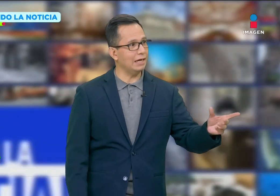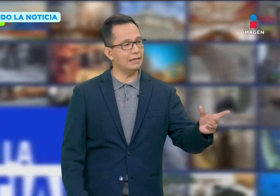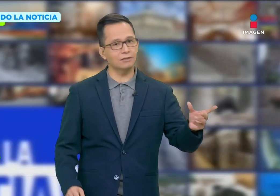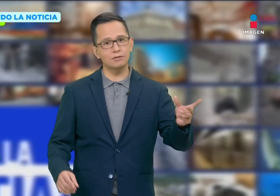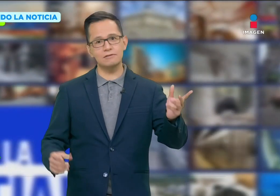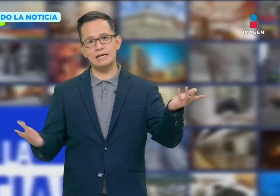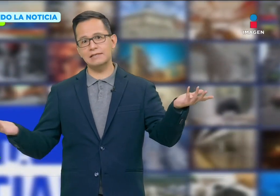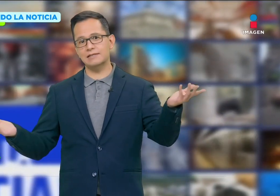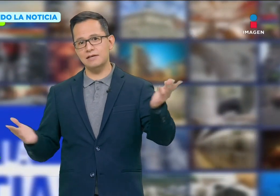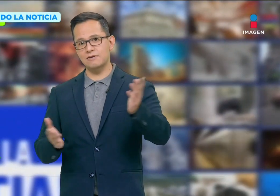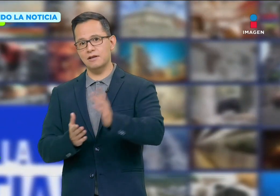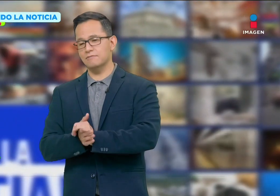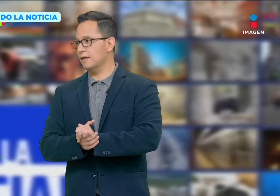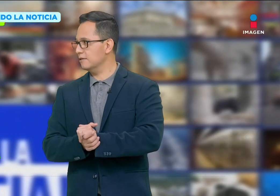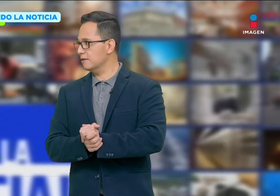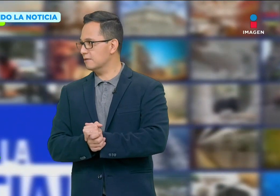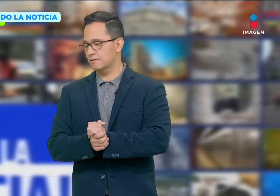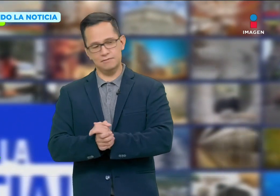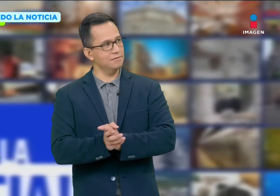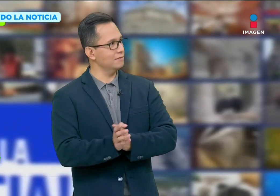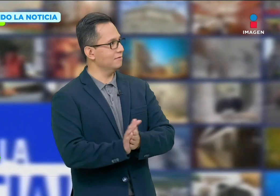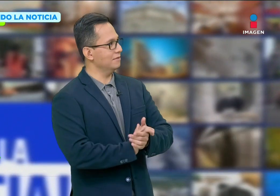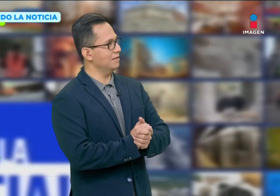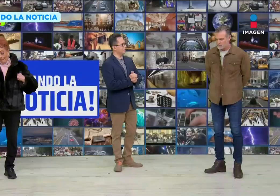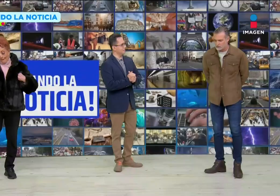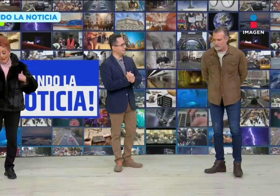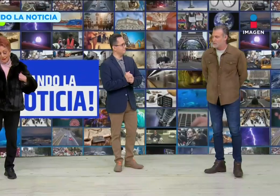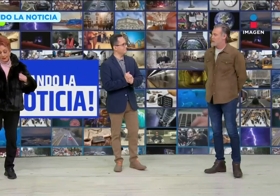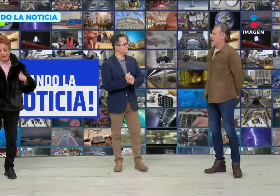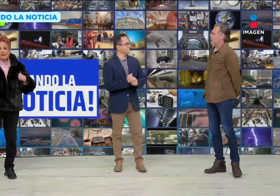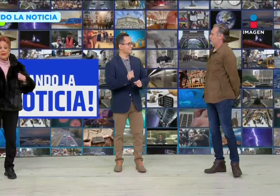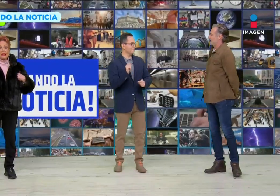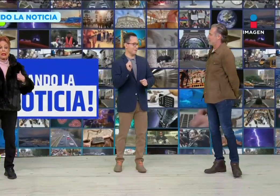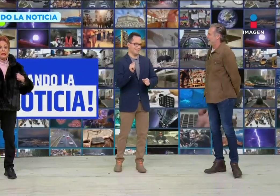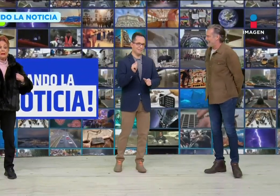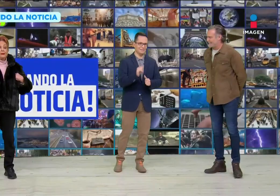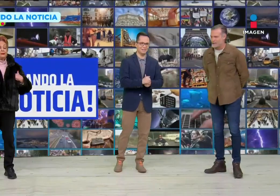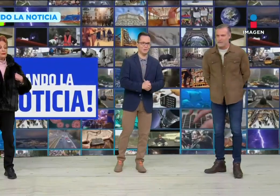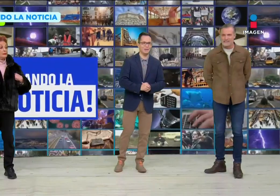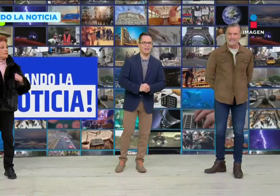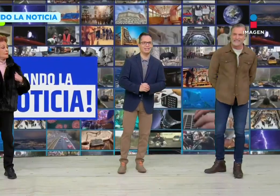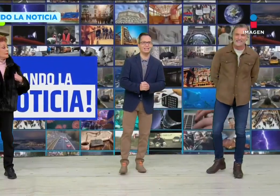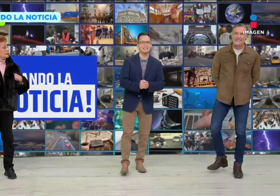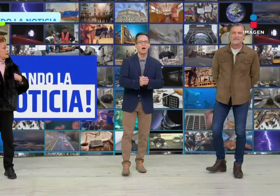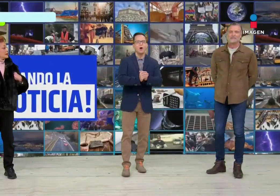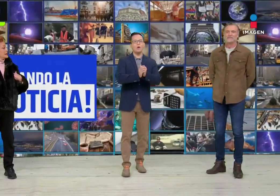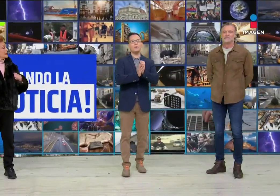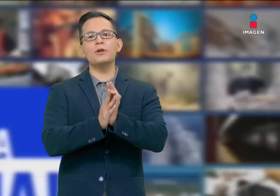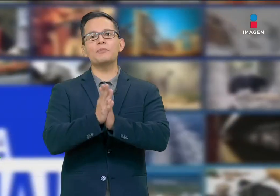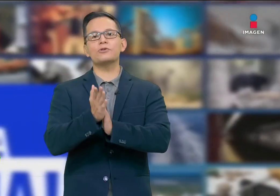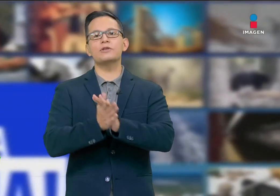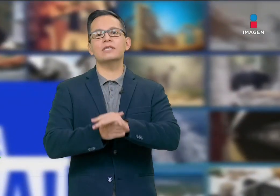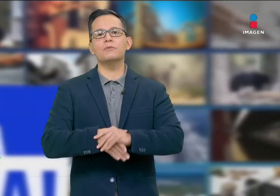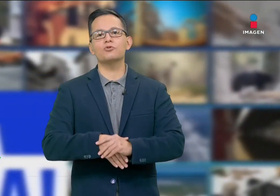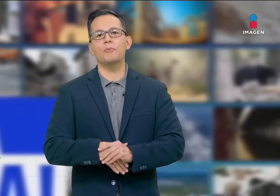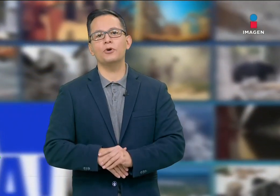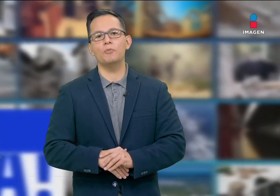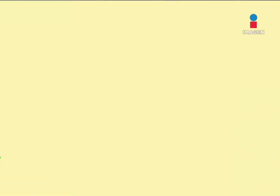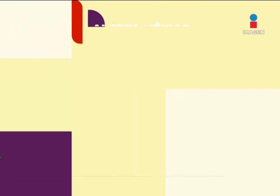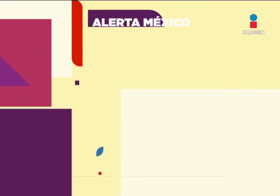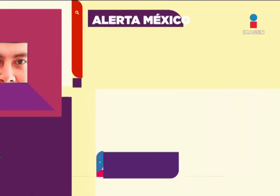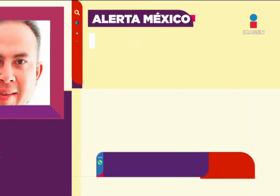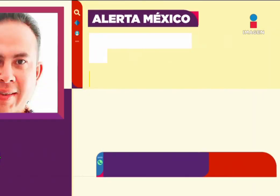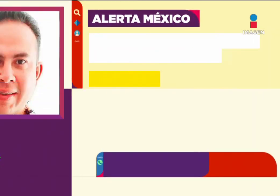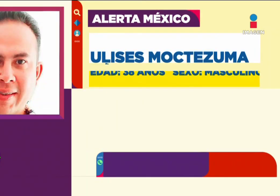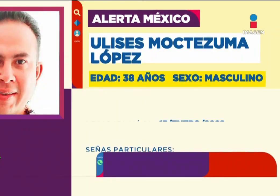a andar. Entonces, híjole, en una de esas... Pues tenemos una buena sorpresa, una grata sorpresa. Así es. Oigan, bueno, pues solicitamos su apoyo